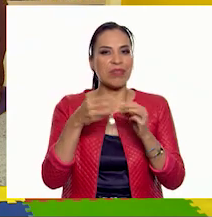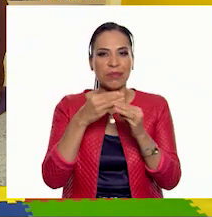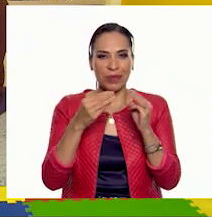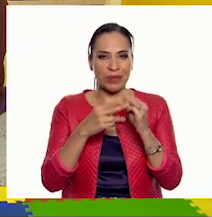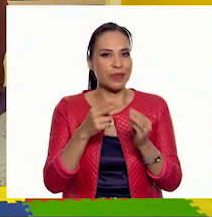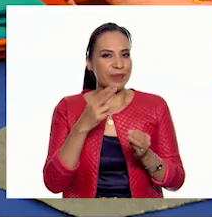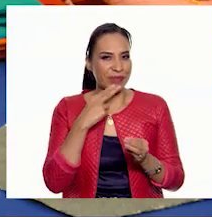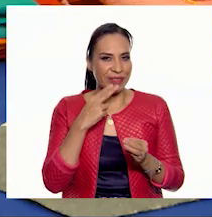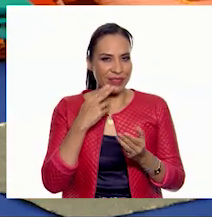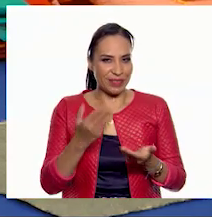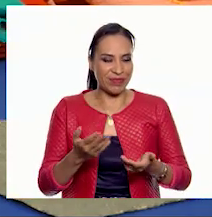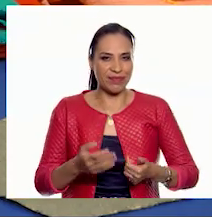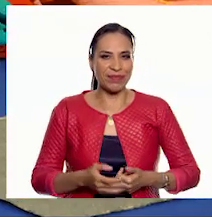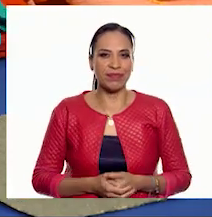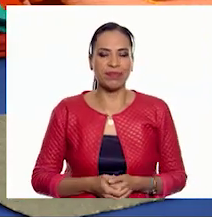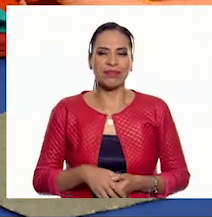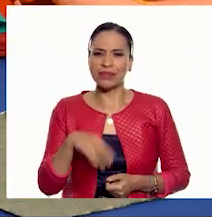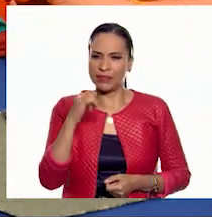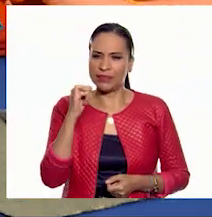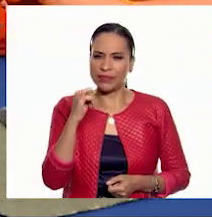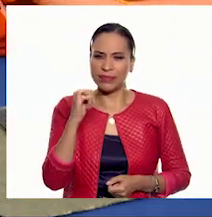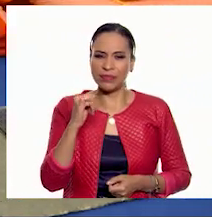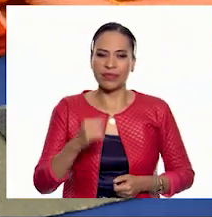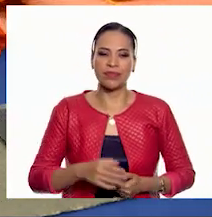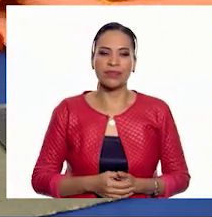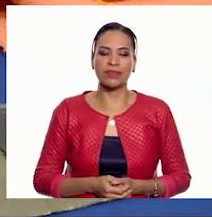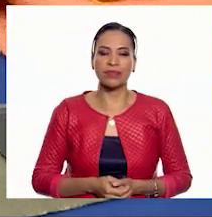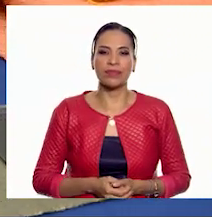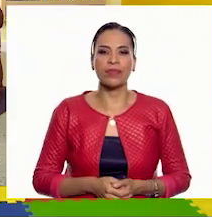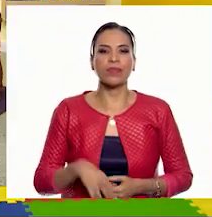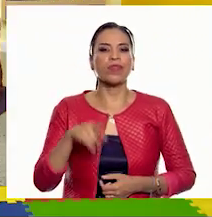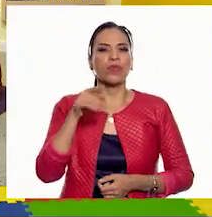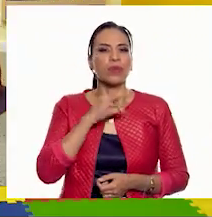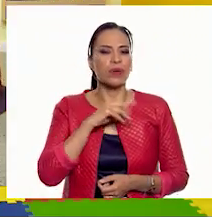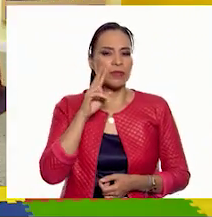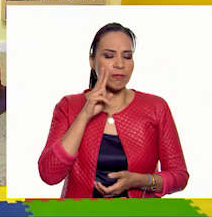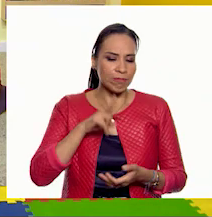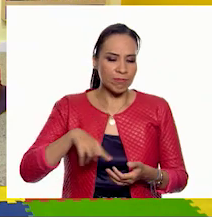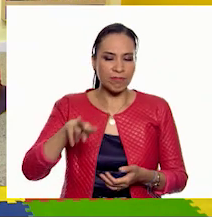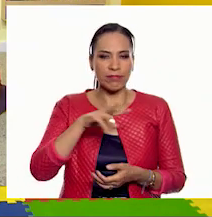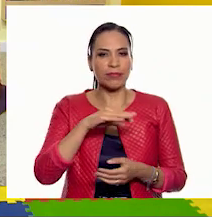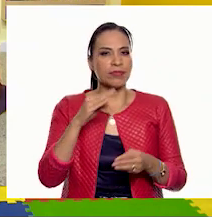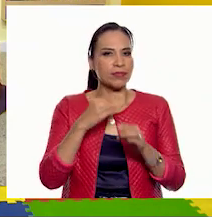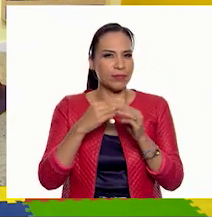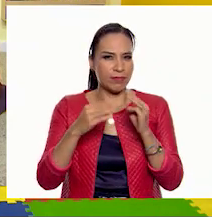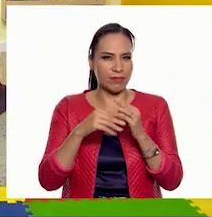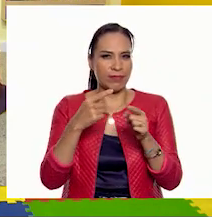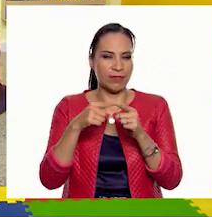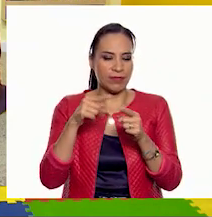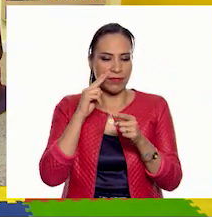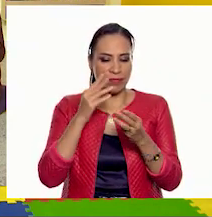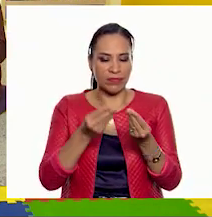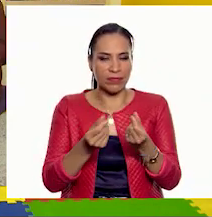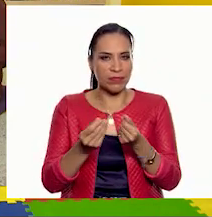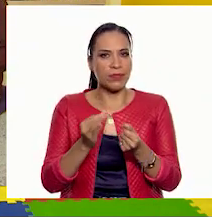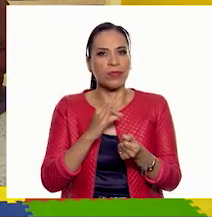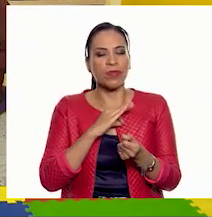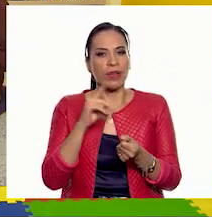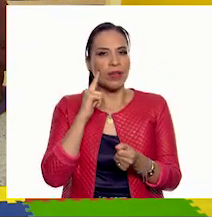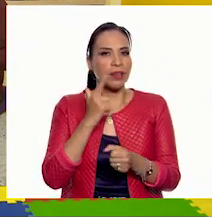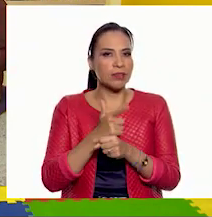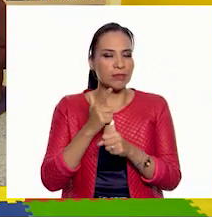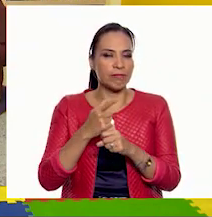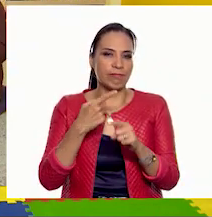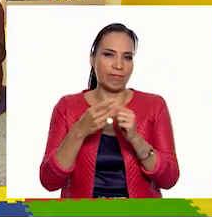materiales? Sí. Y como puedes ver, al manipular y observar estos materiales, podemos